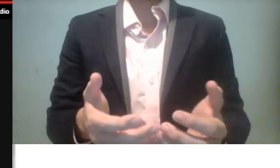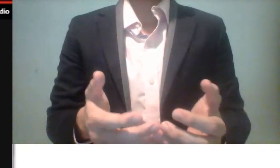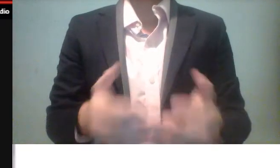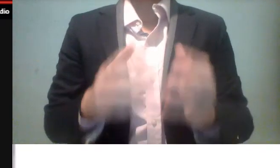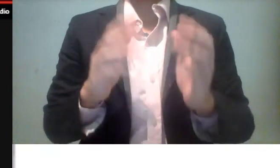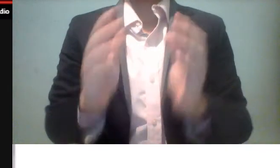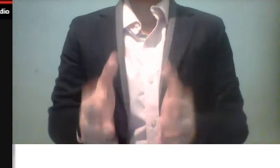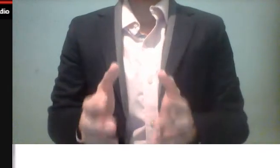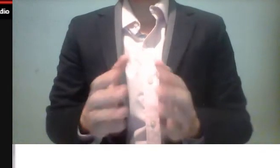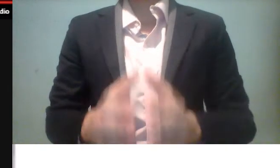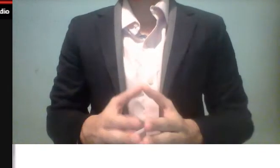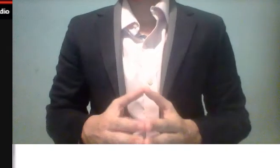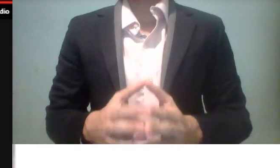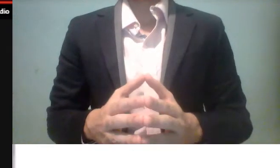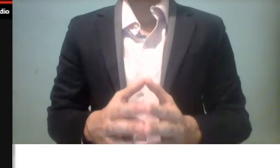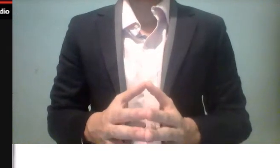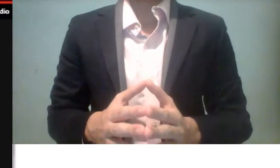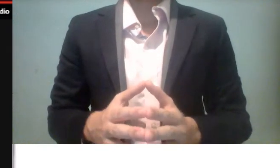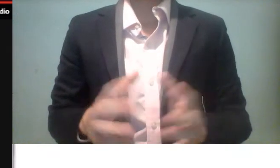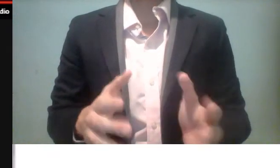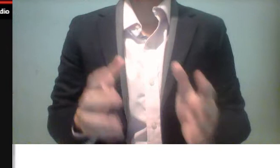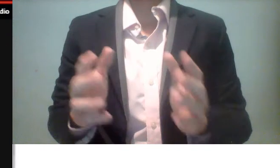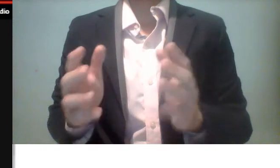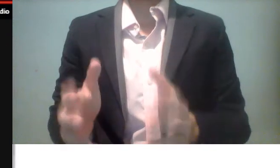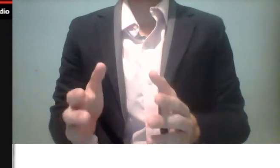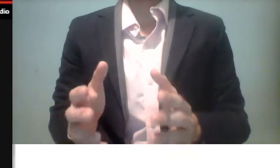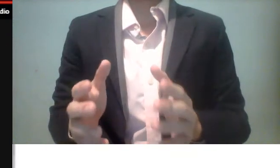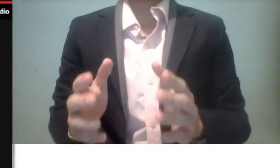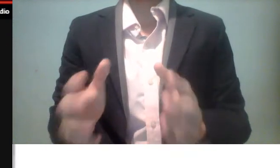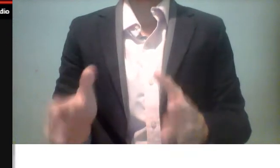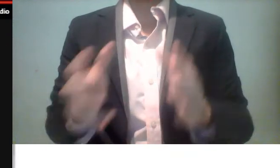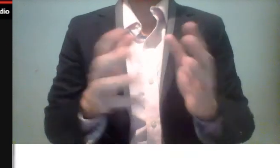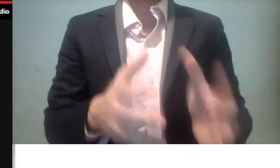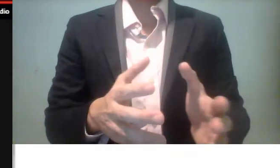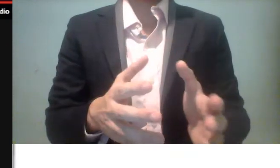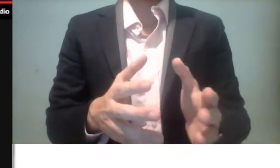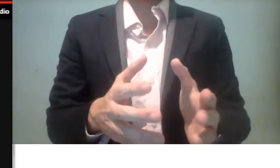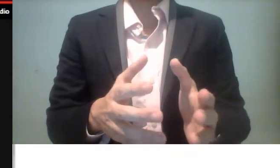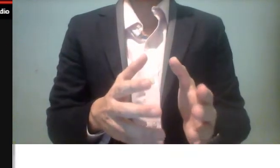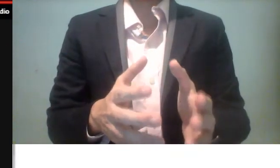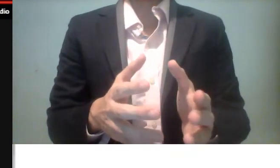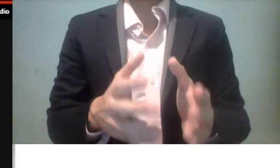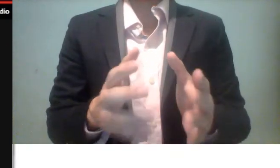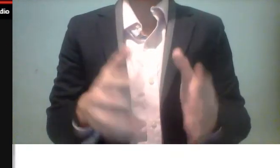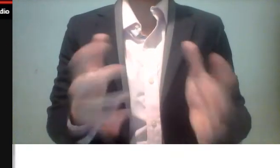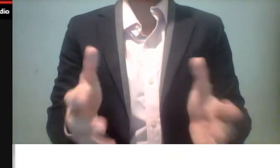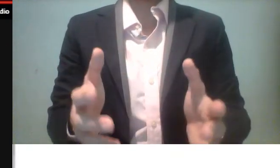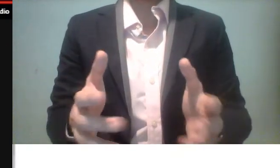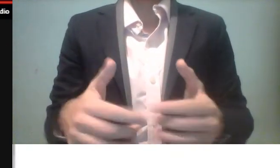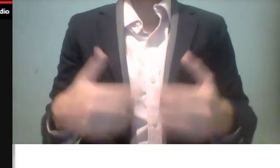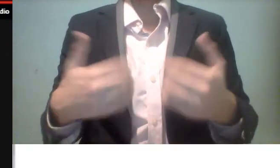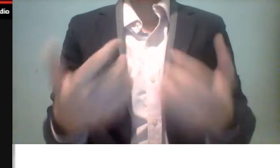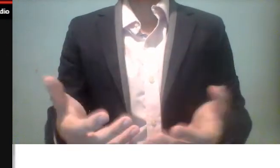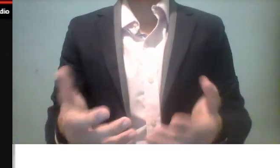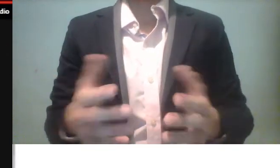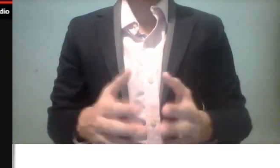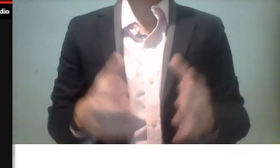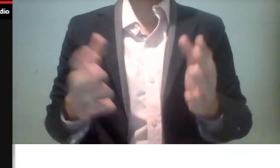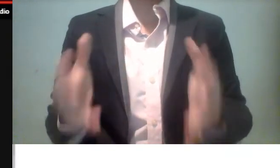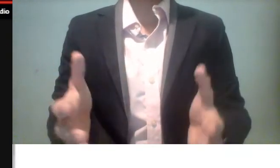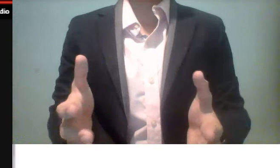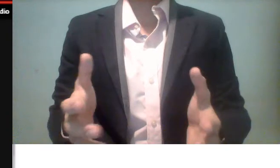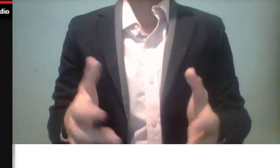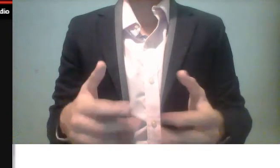movimientos porque incluso se habla de que se generaron ciertas quejas durante la administración en la cual esta persona ocupó el puesto y que bueno,